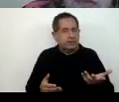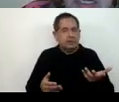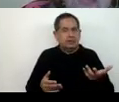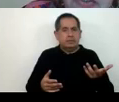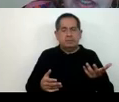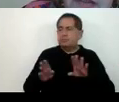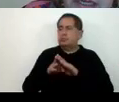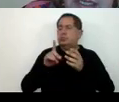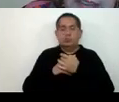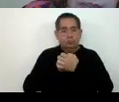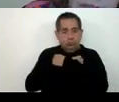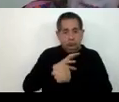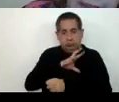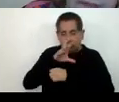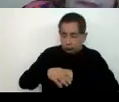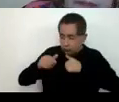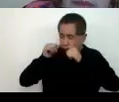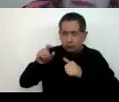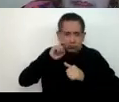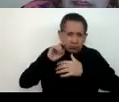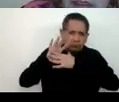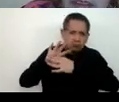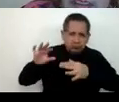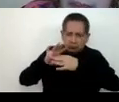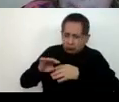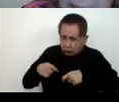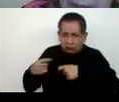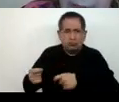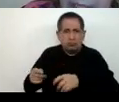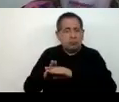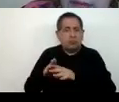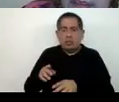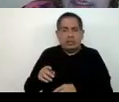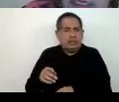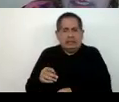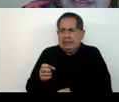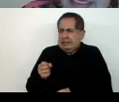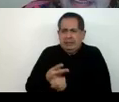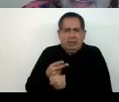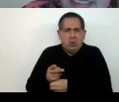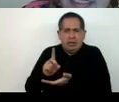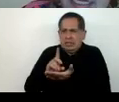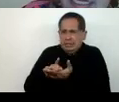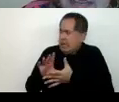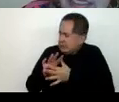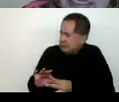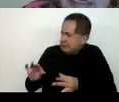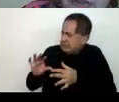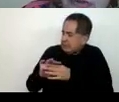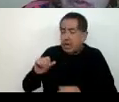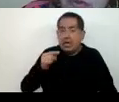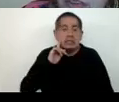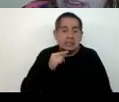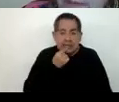dentro de la educación integral en sexualidad, desde temprana edad, se les enseñe a las niñas y